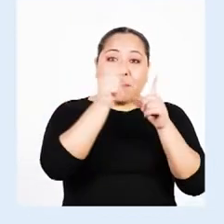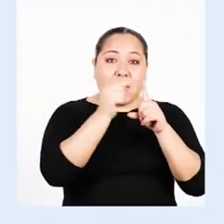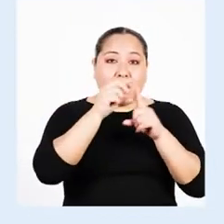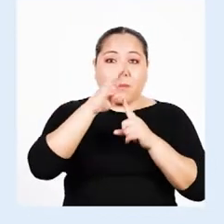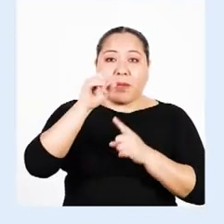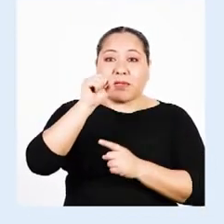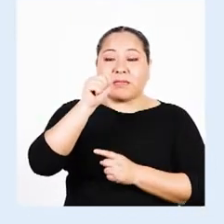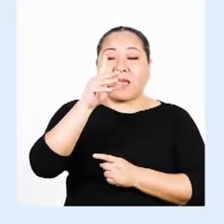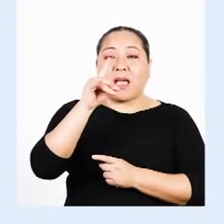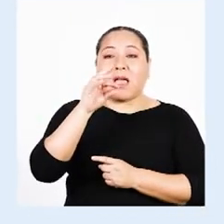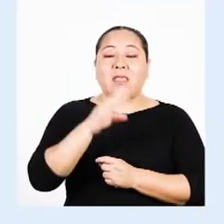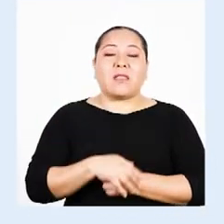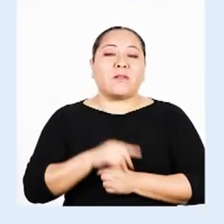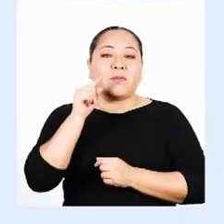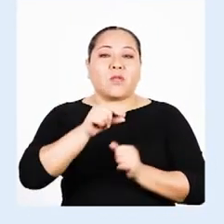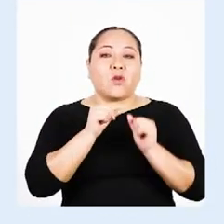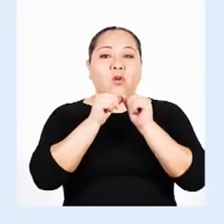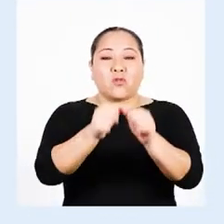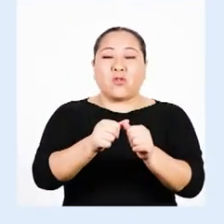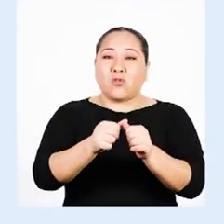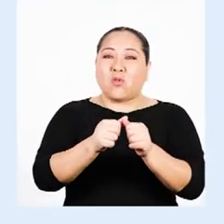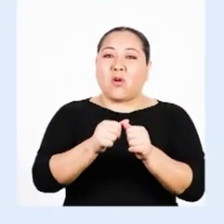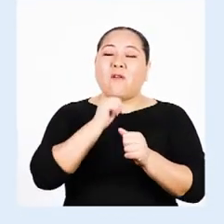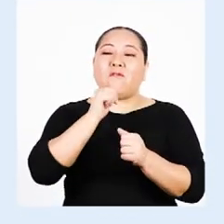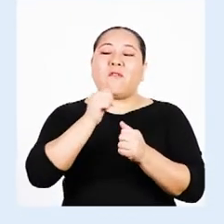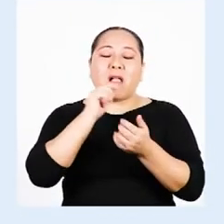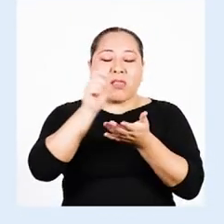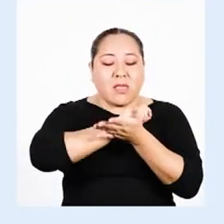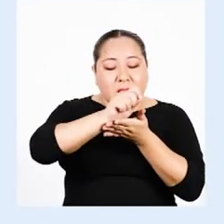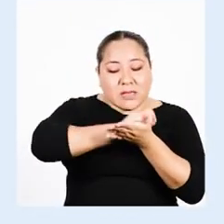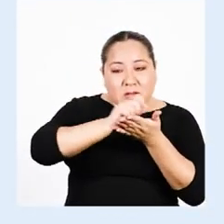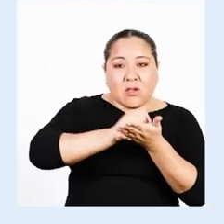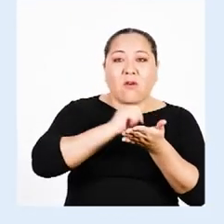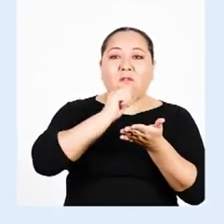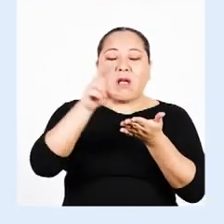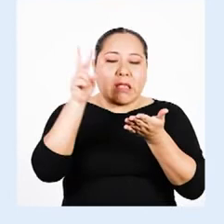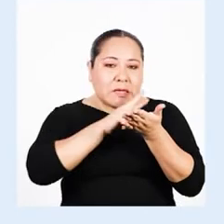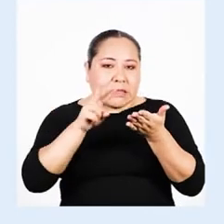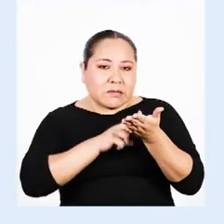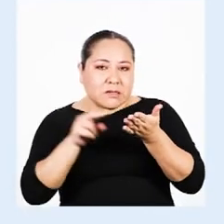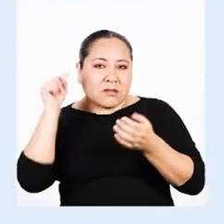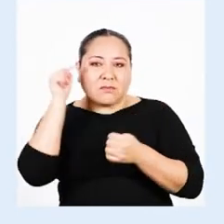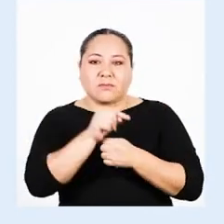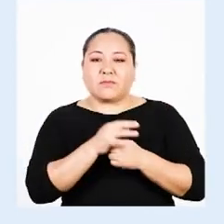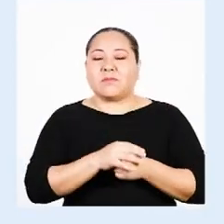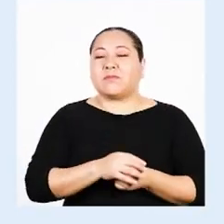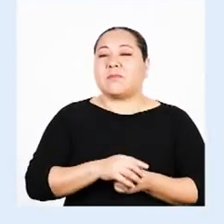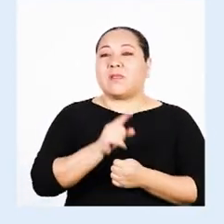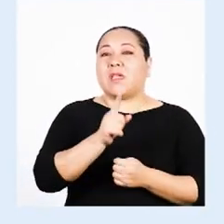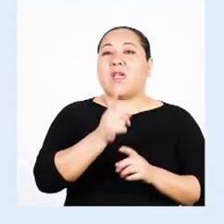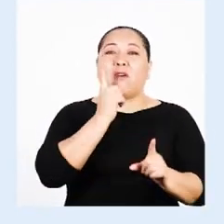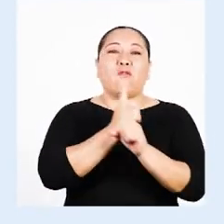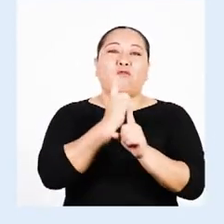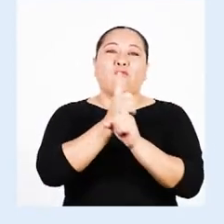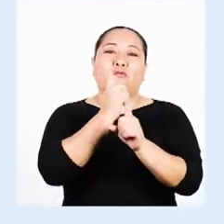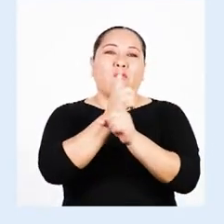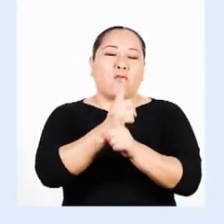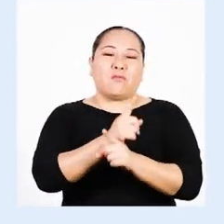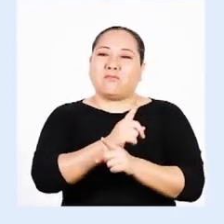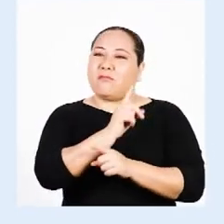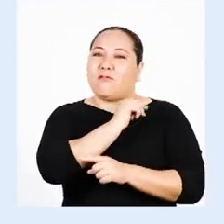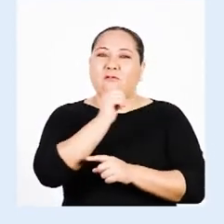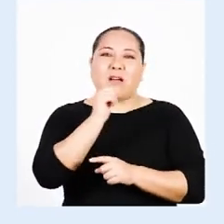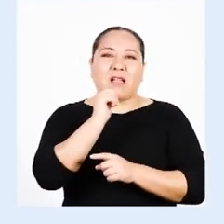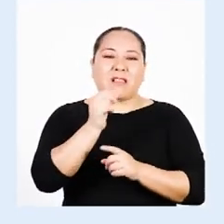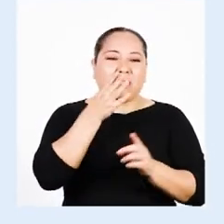palabras de Basadre, perduró el analfabetismo popular, la tendencia clásica y formalista en